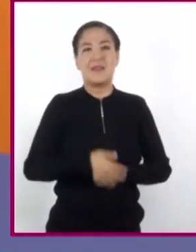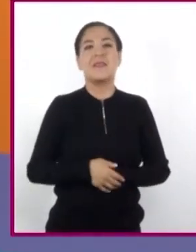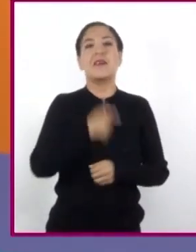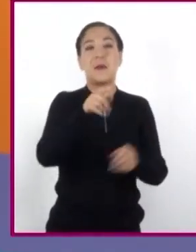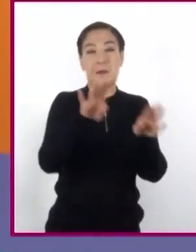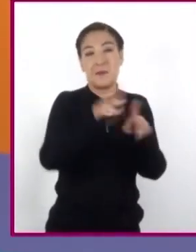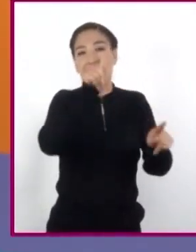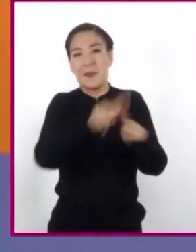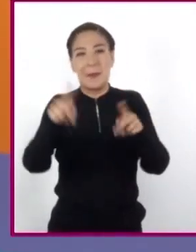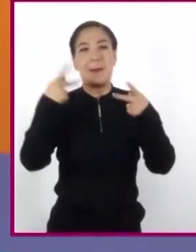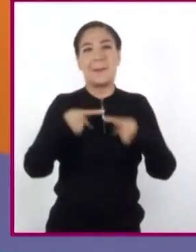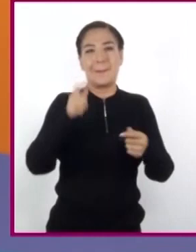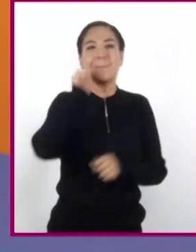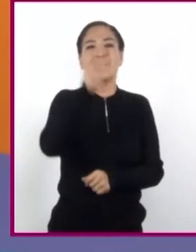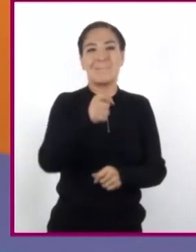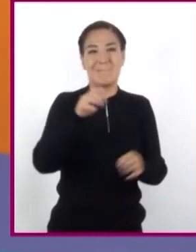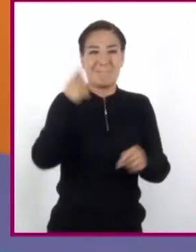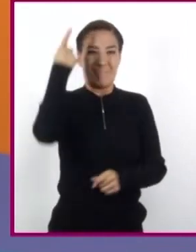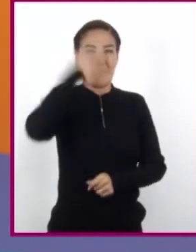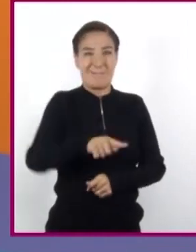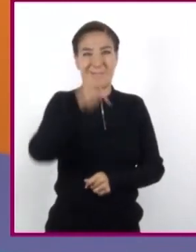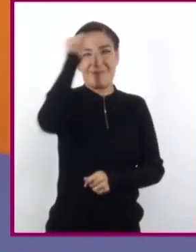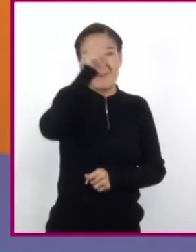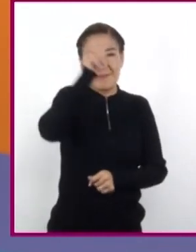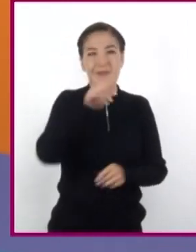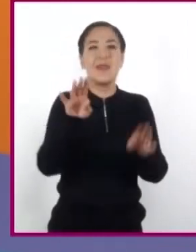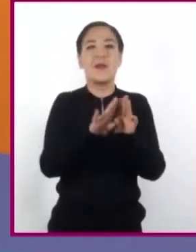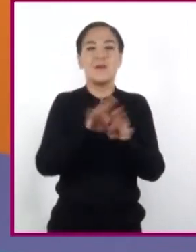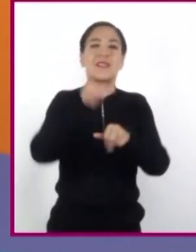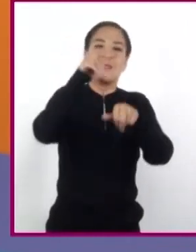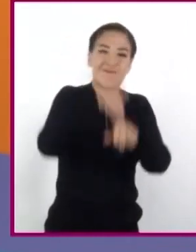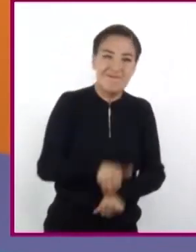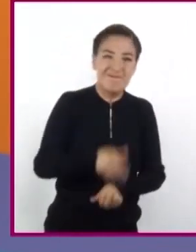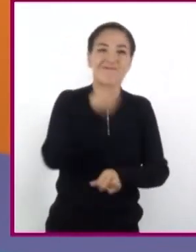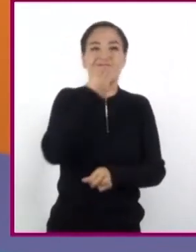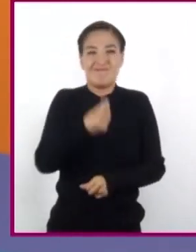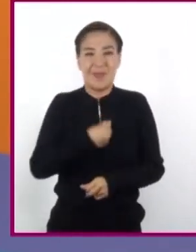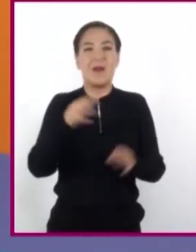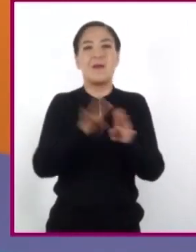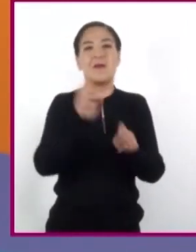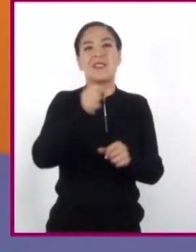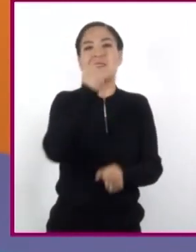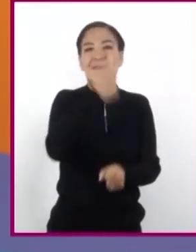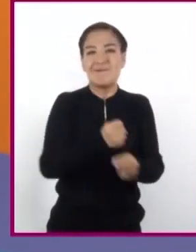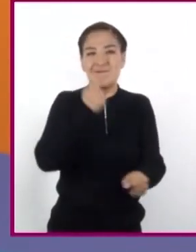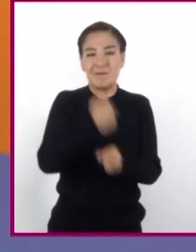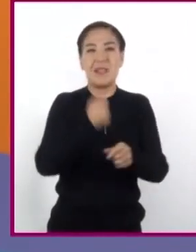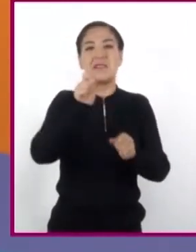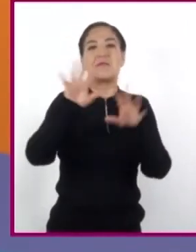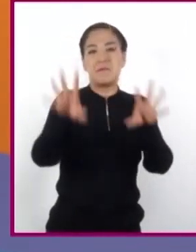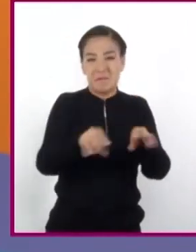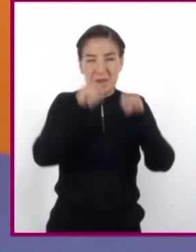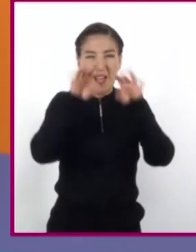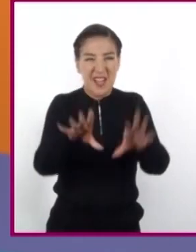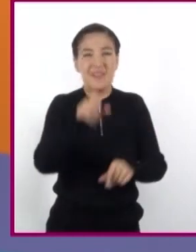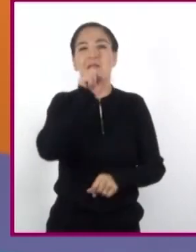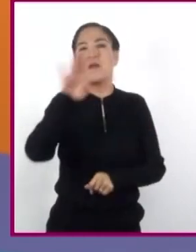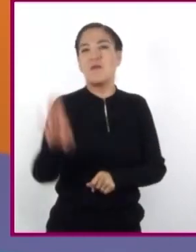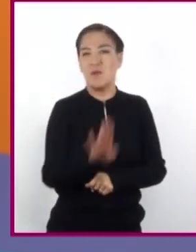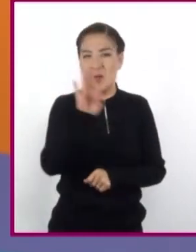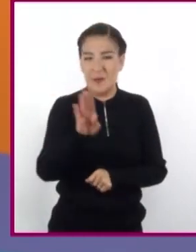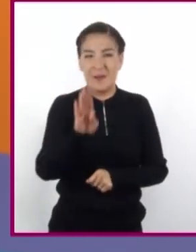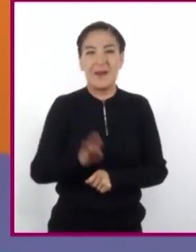fueron condenadas por el Santo Oficio, por lo general obedecieron a supuestas causas de practicar magia y hechicería.